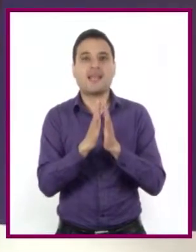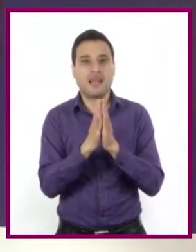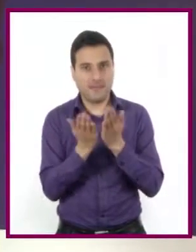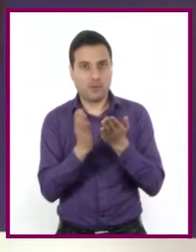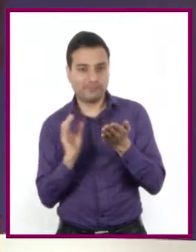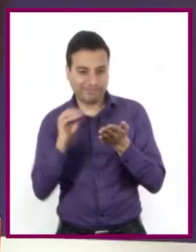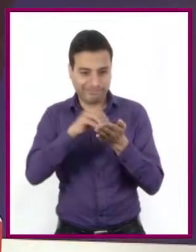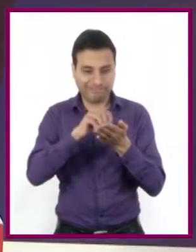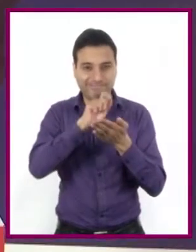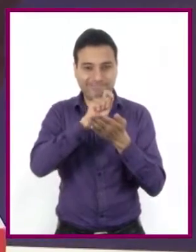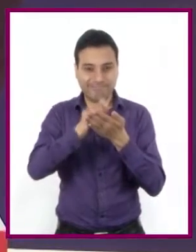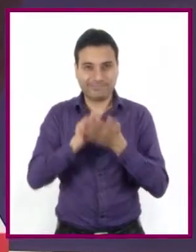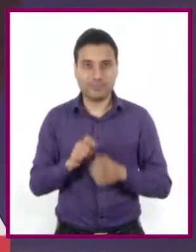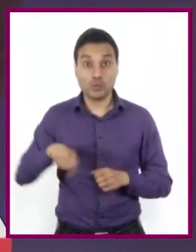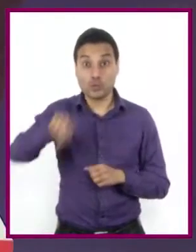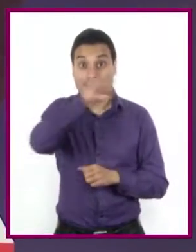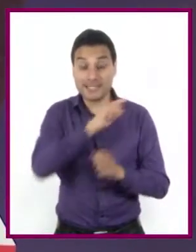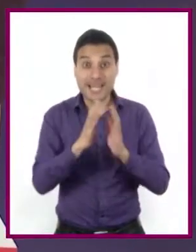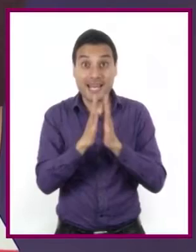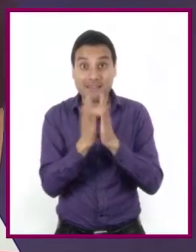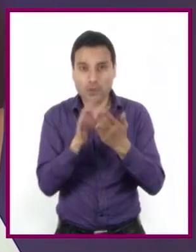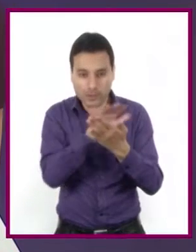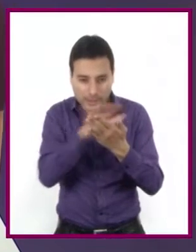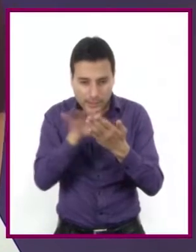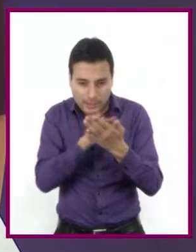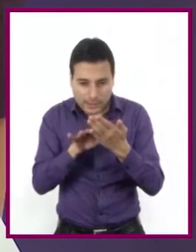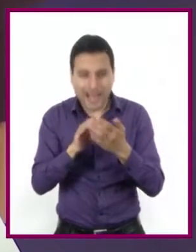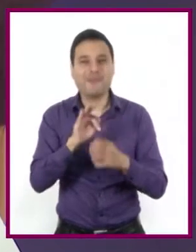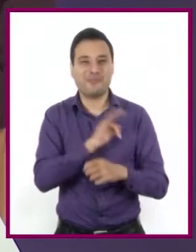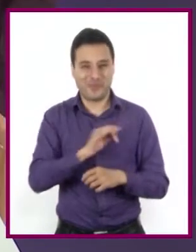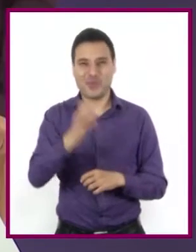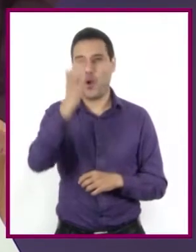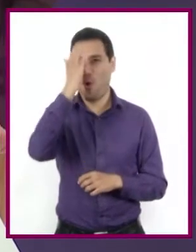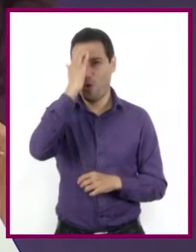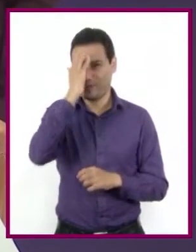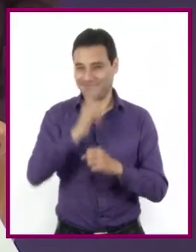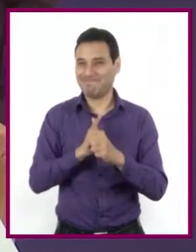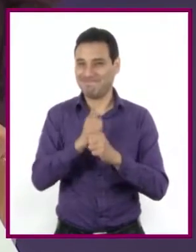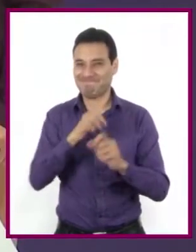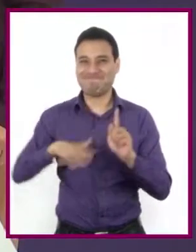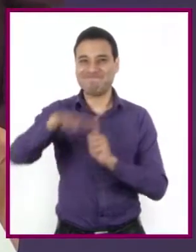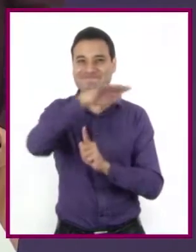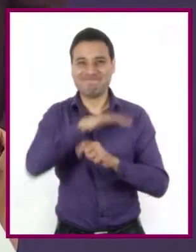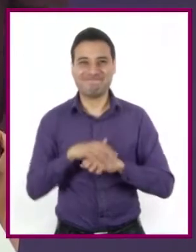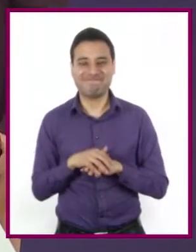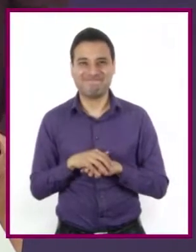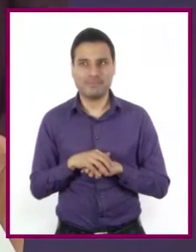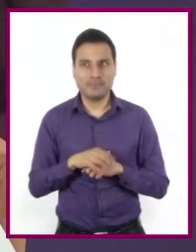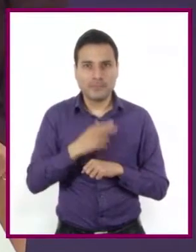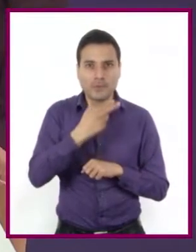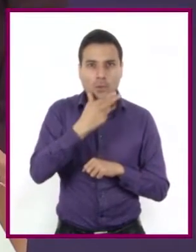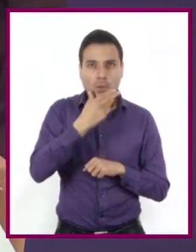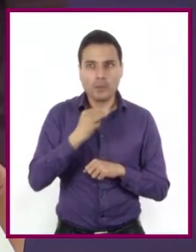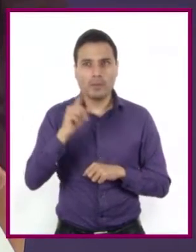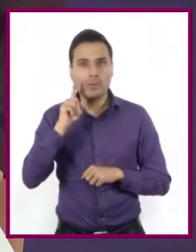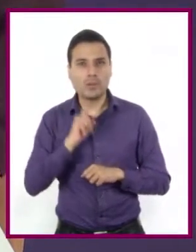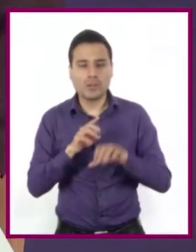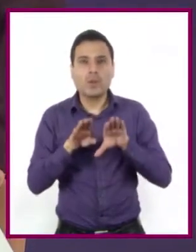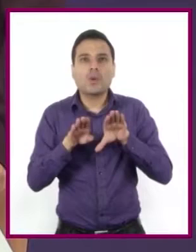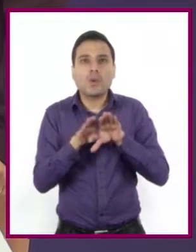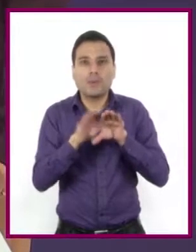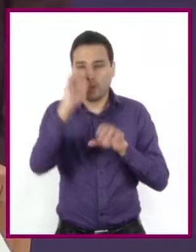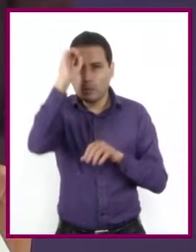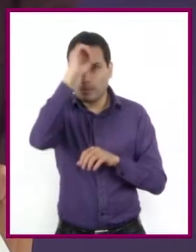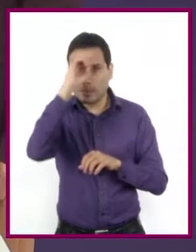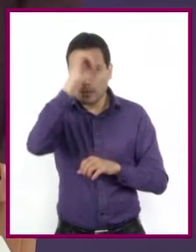nos acercamos a sus obras. De este modo, podemos saber qué sentían y cómo veían el mundo de su